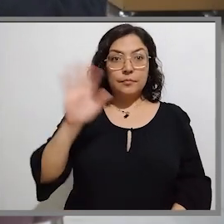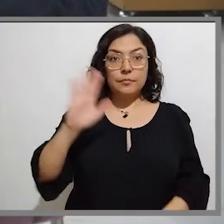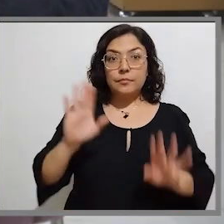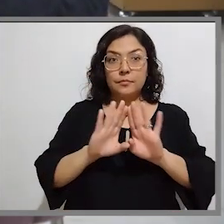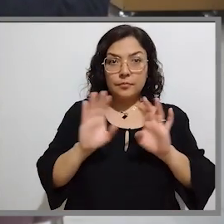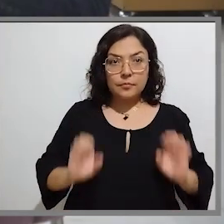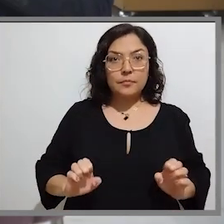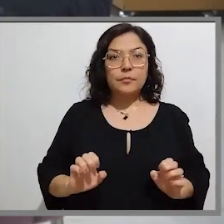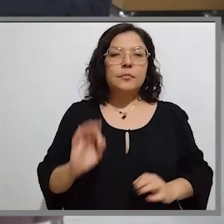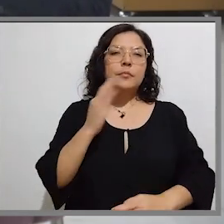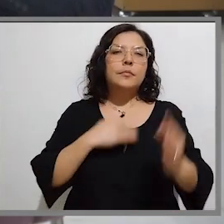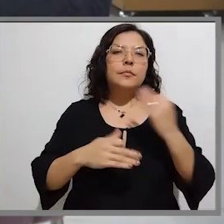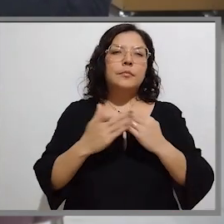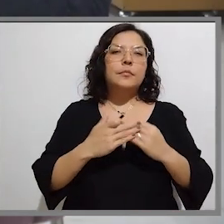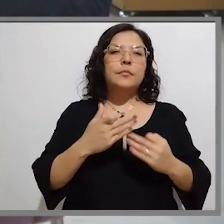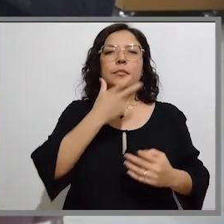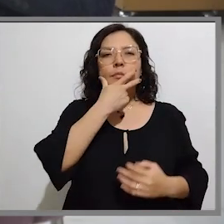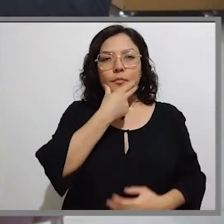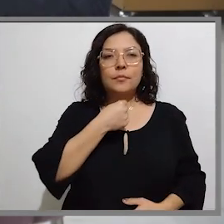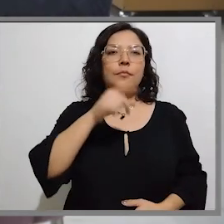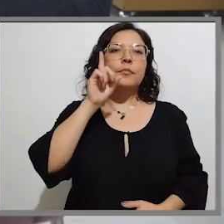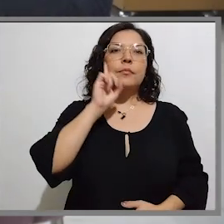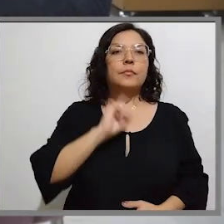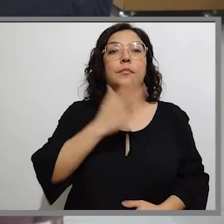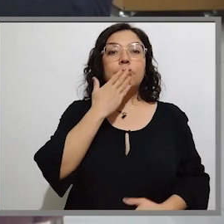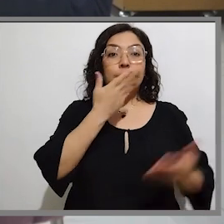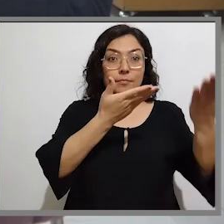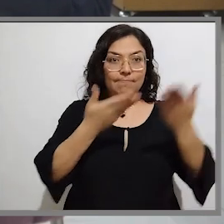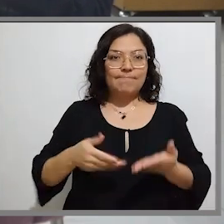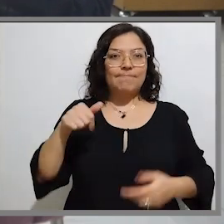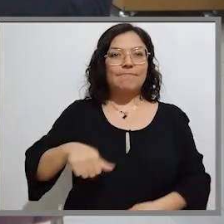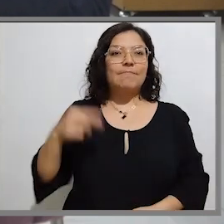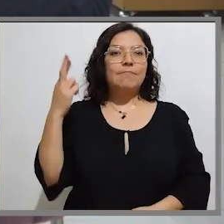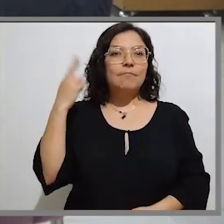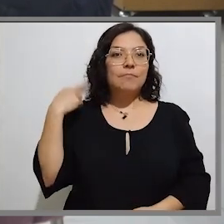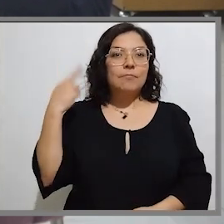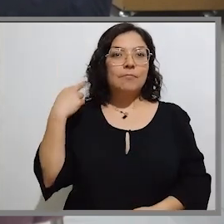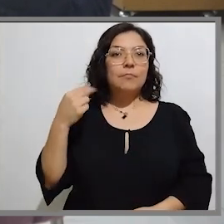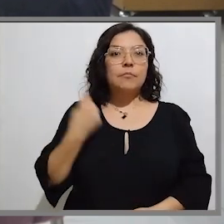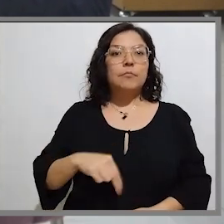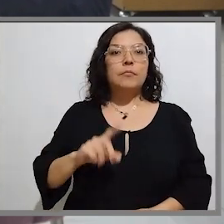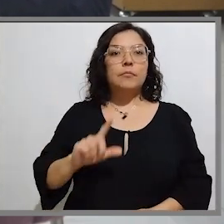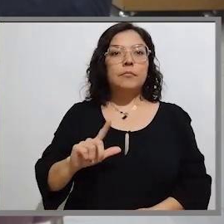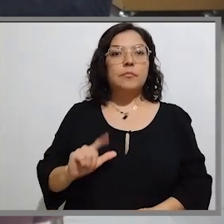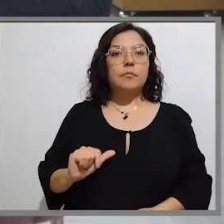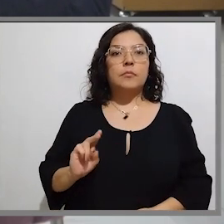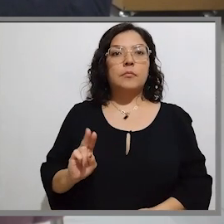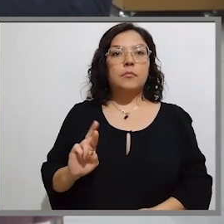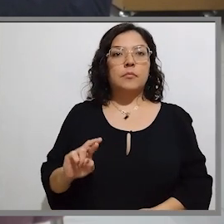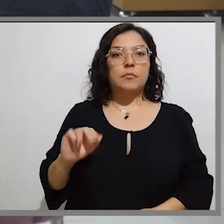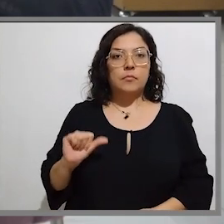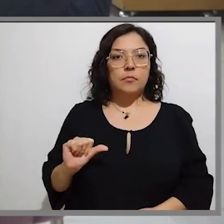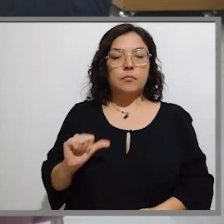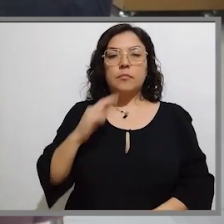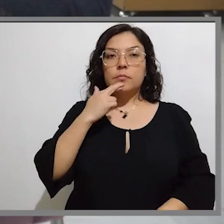Hola, ¿cómo están? Sean ustedes bienvenidos a este programa La Urna, programa del Instituto Electoral de